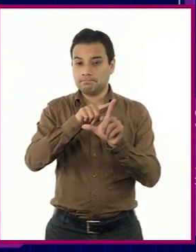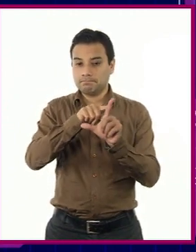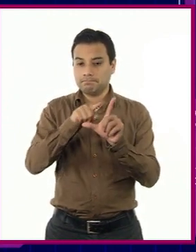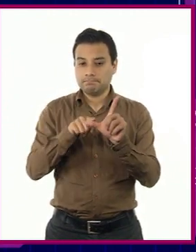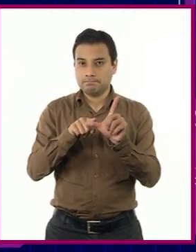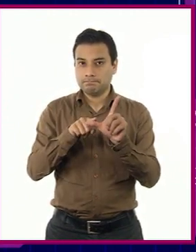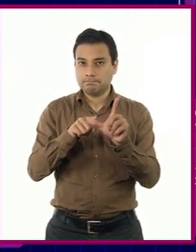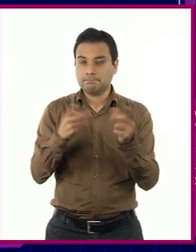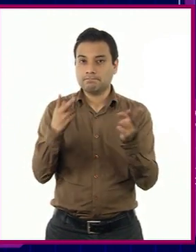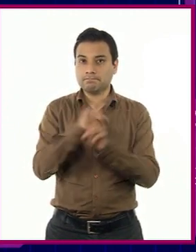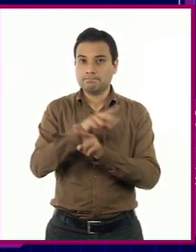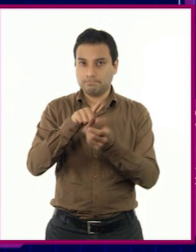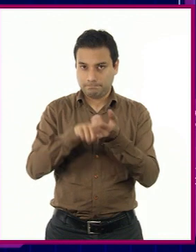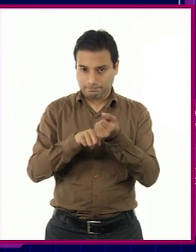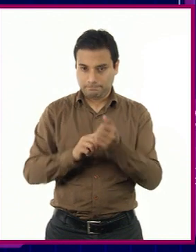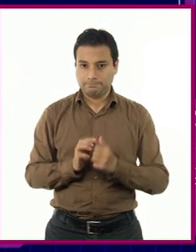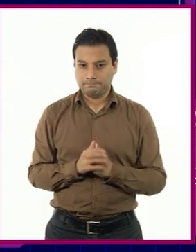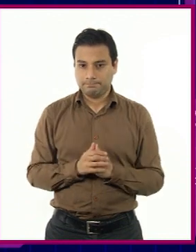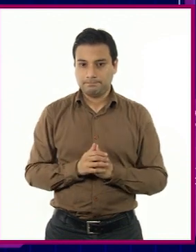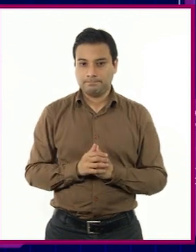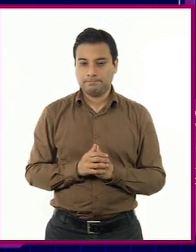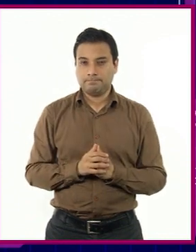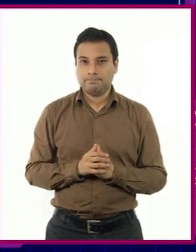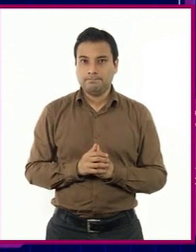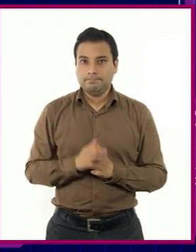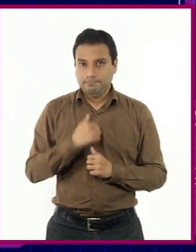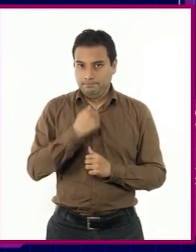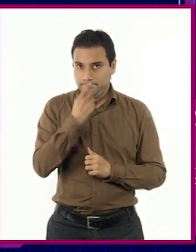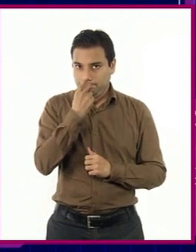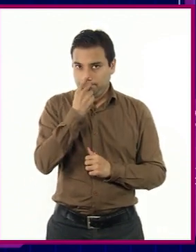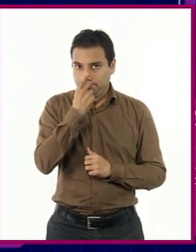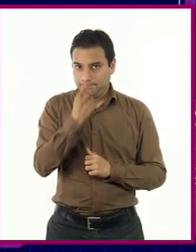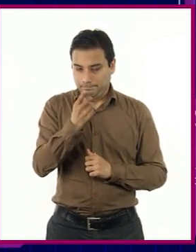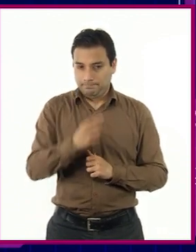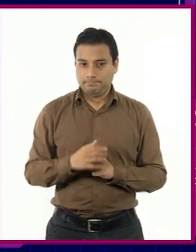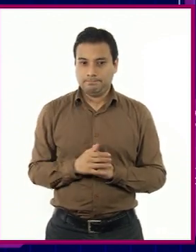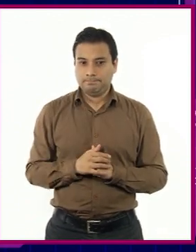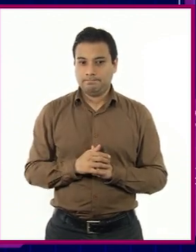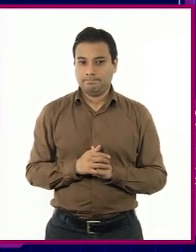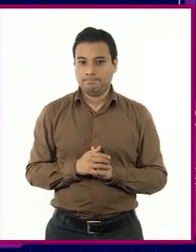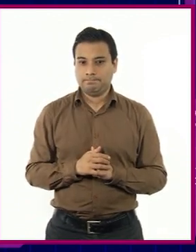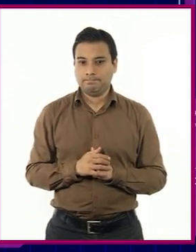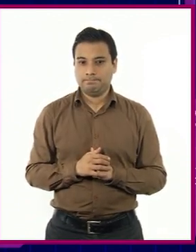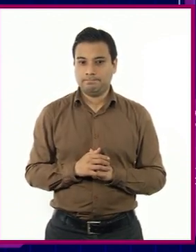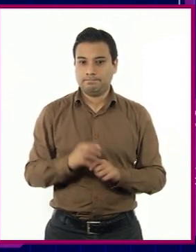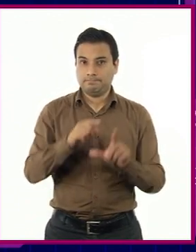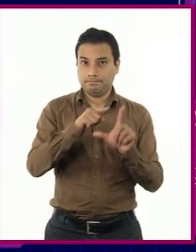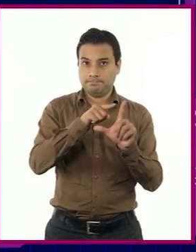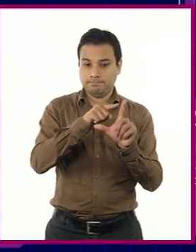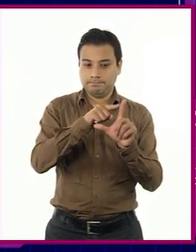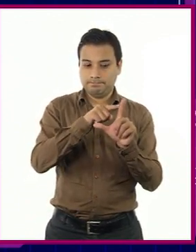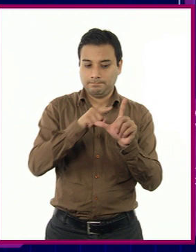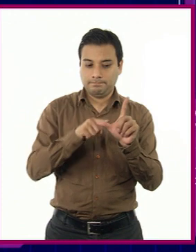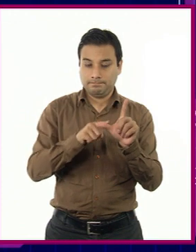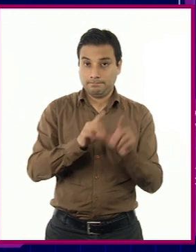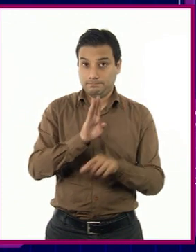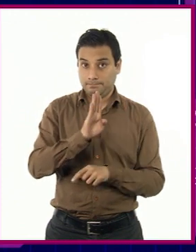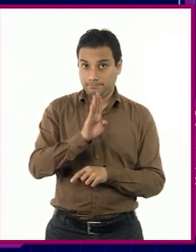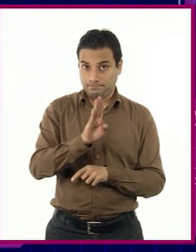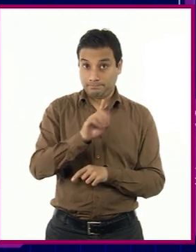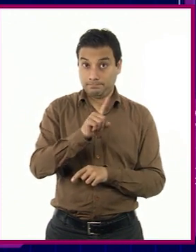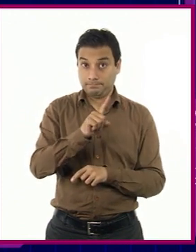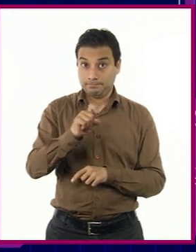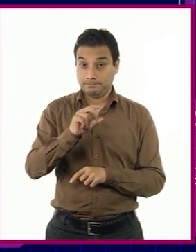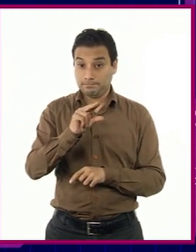internos. Entonces, podemos deducir que si el ángulo B es igual a 180